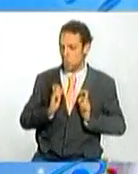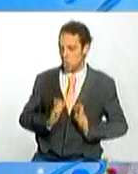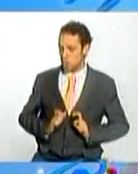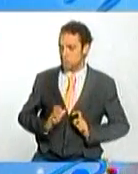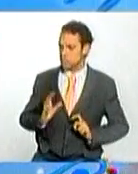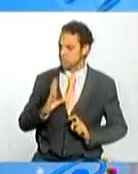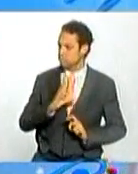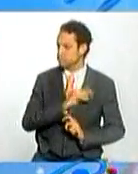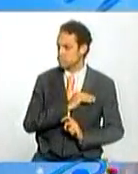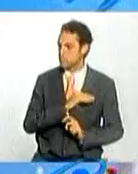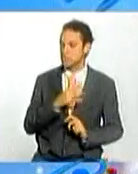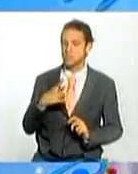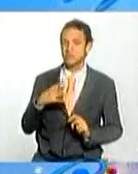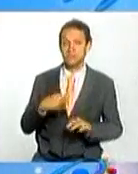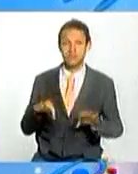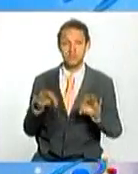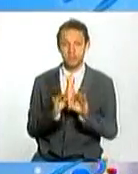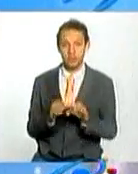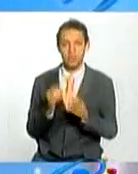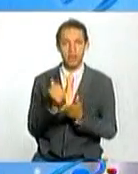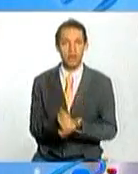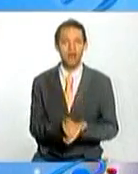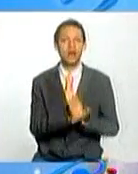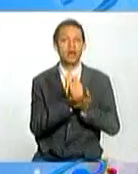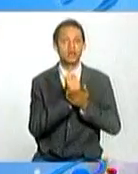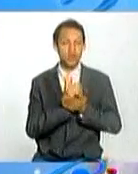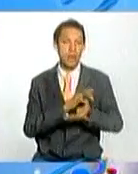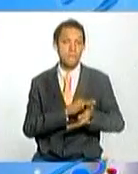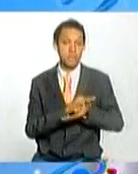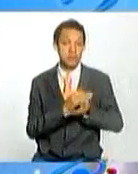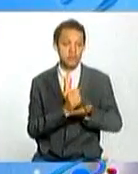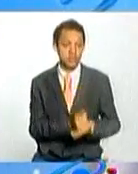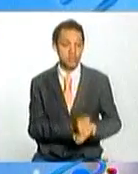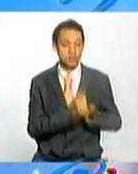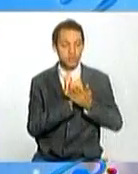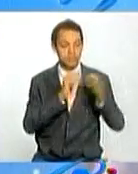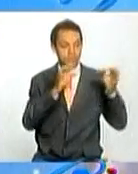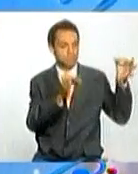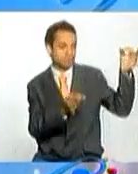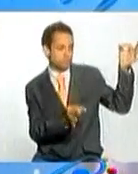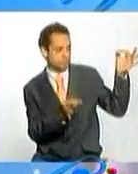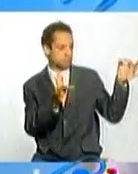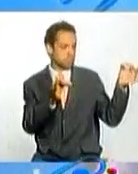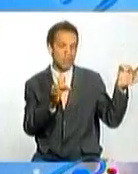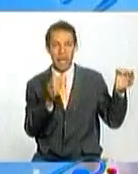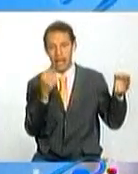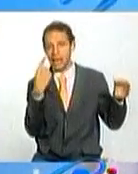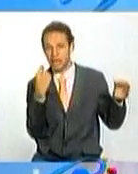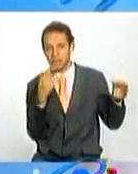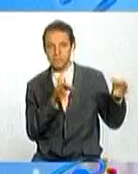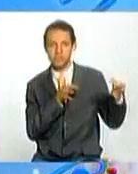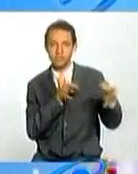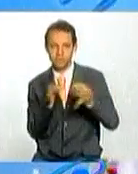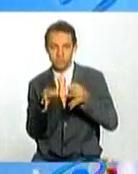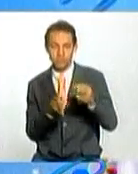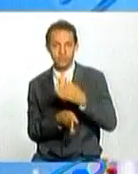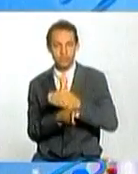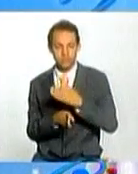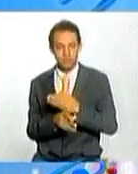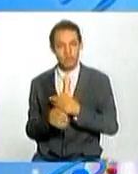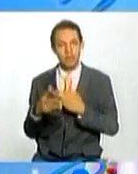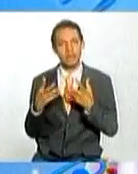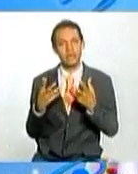nosotros tenemos con esta una ayuda diagnóstica más cercana. Mientras continuamos en este método diagnóstico,